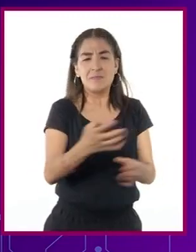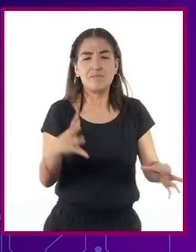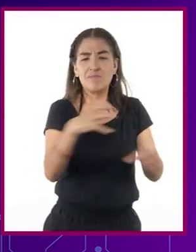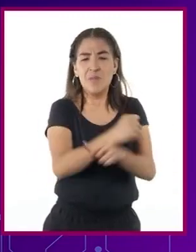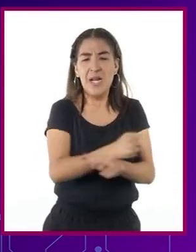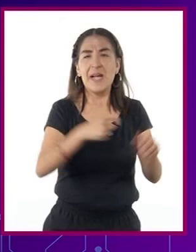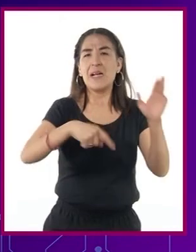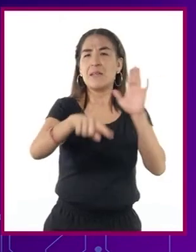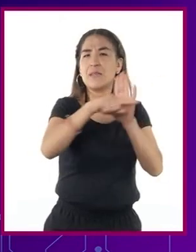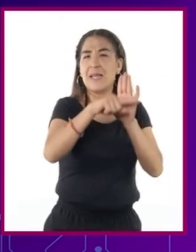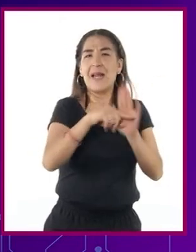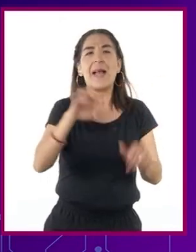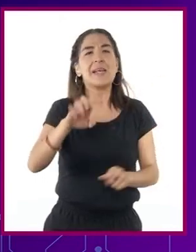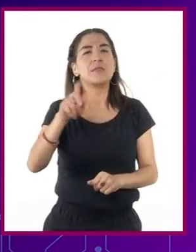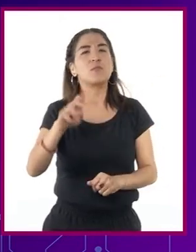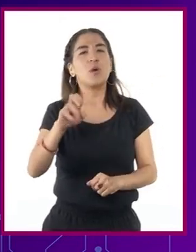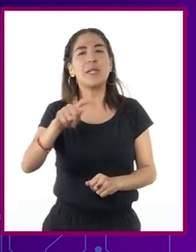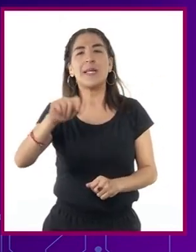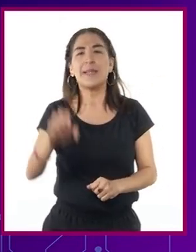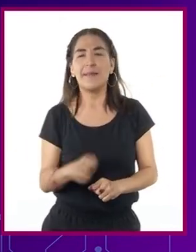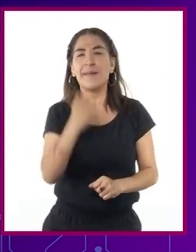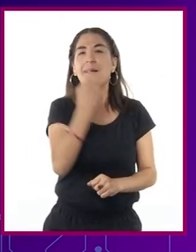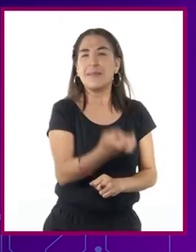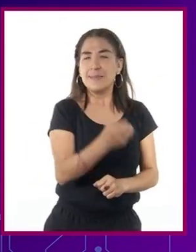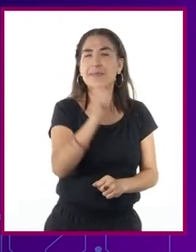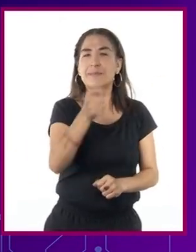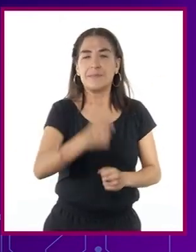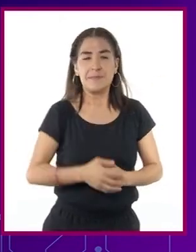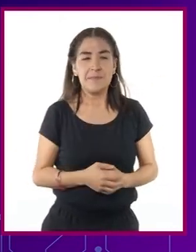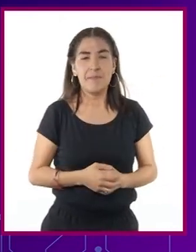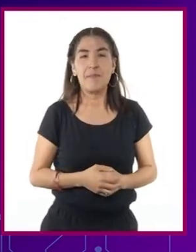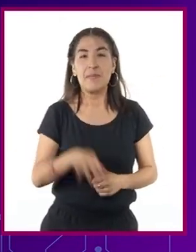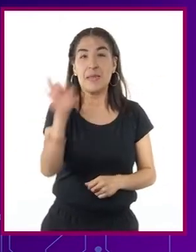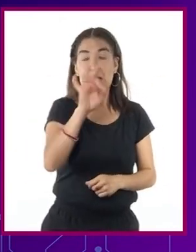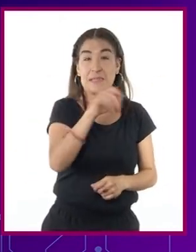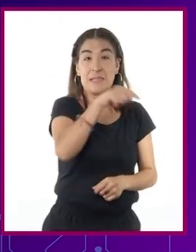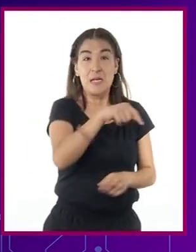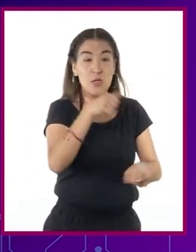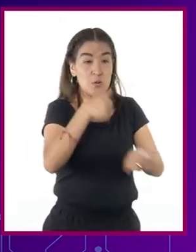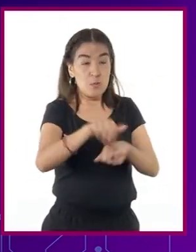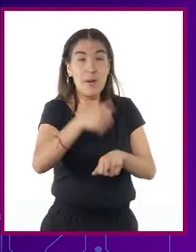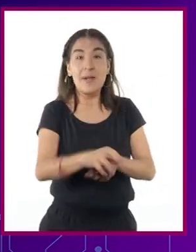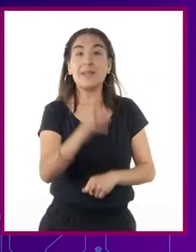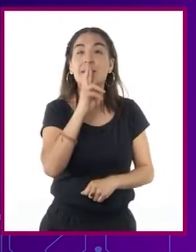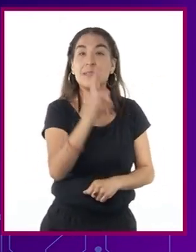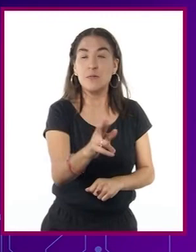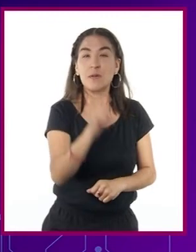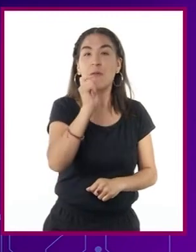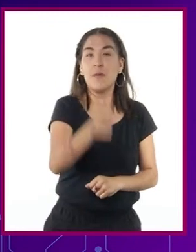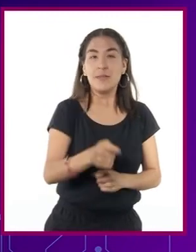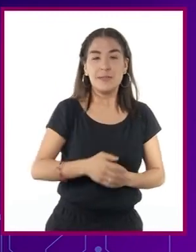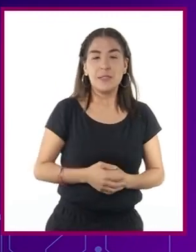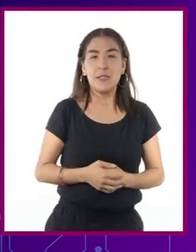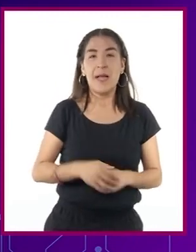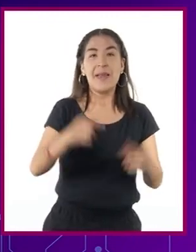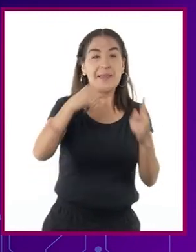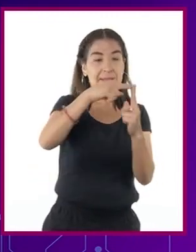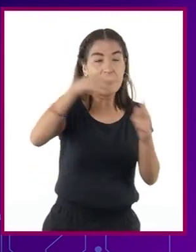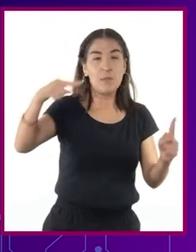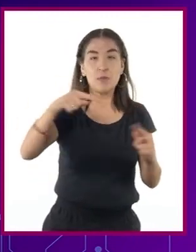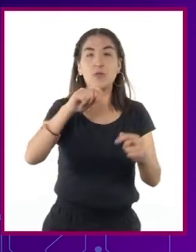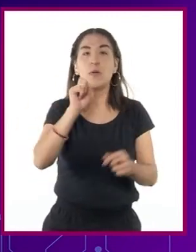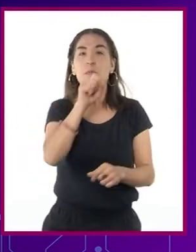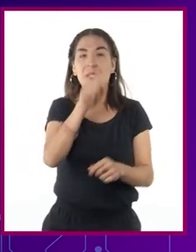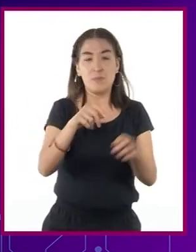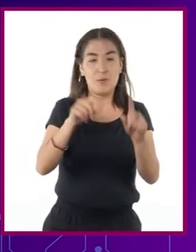negativo? Uno de los significados es que si ese exponente es resultado de una en la división de potencias